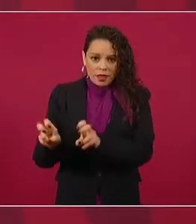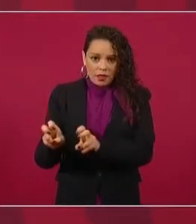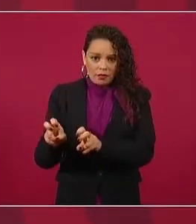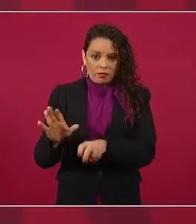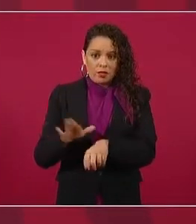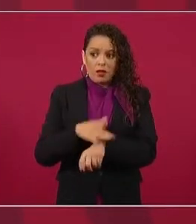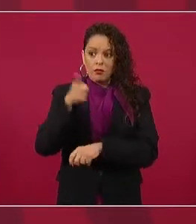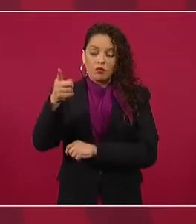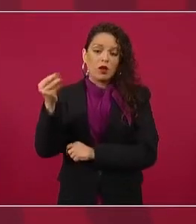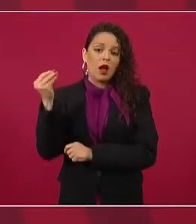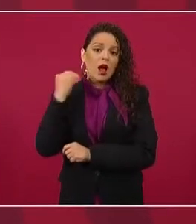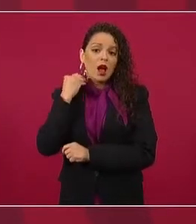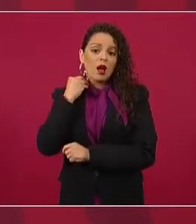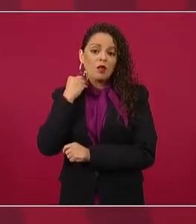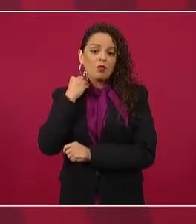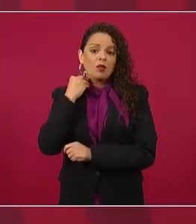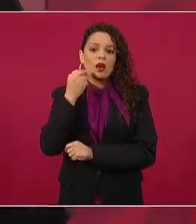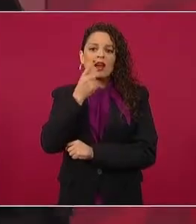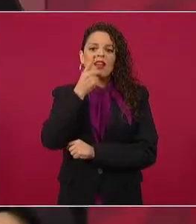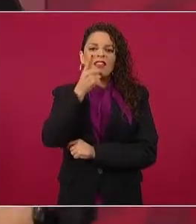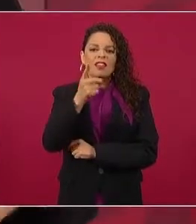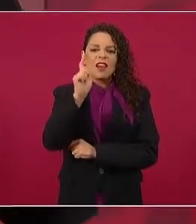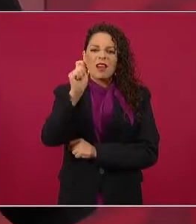la palabra supuesto, sino presunto.